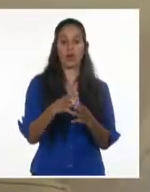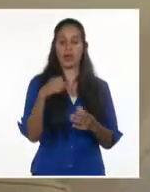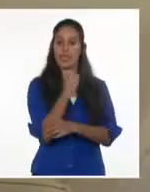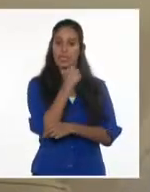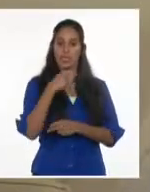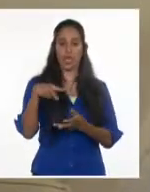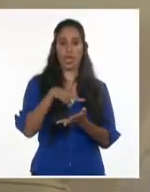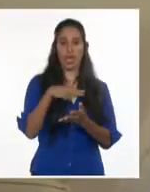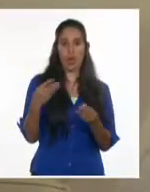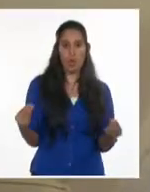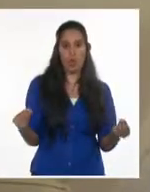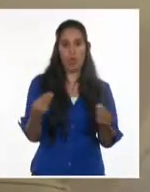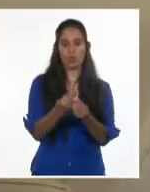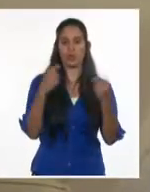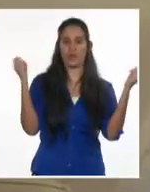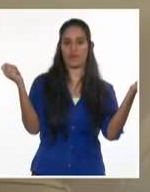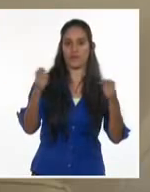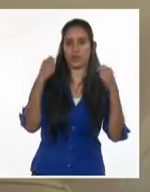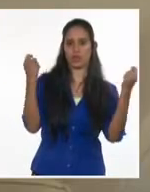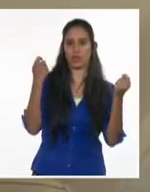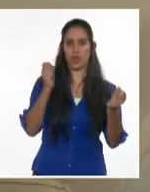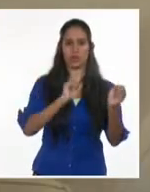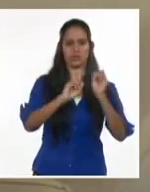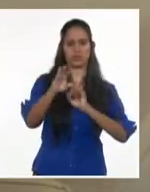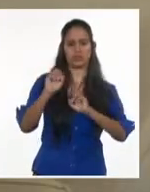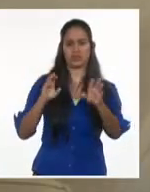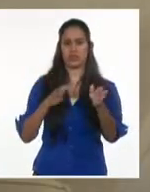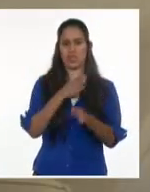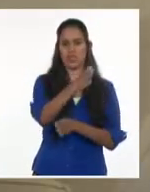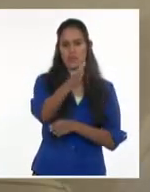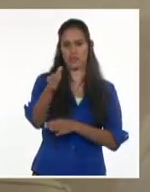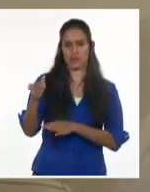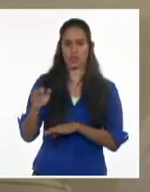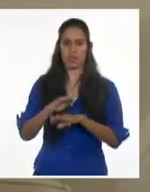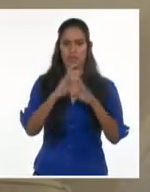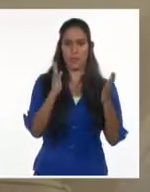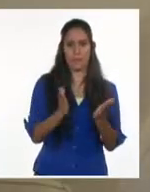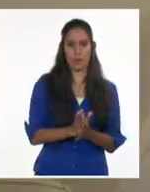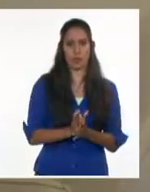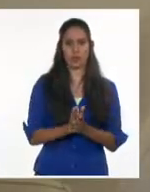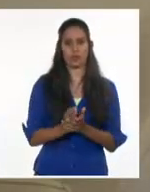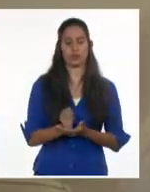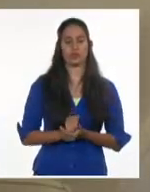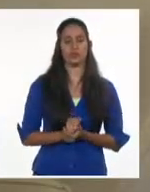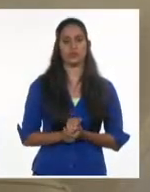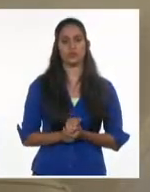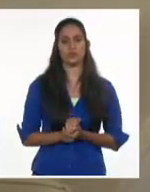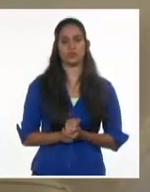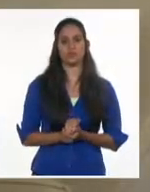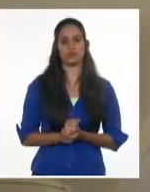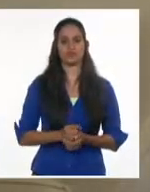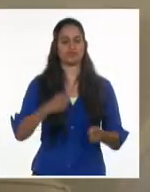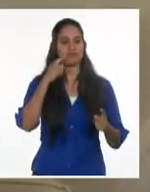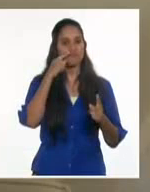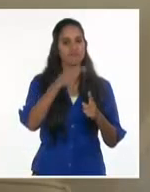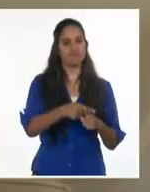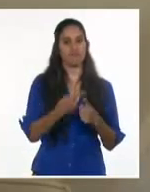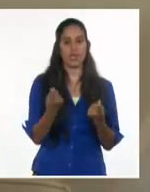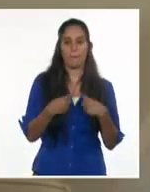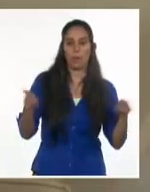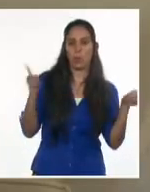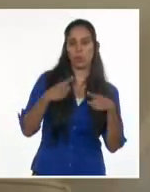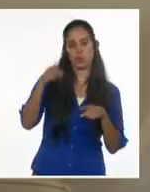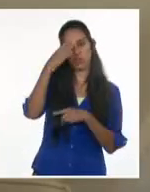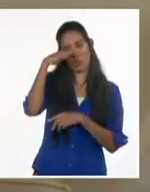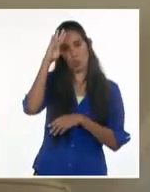vamos a muchos festivales en el mundo donde el plato fuerte, por decirlo de alguna manera, es la música cubana, la tradición cubana,